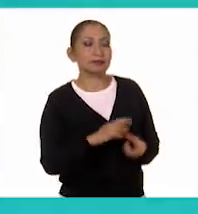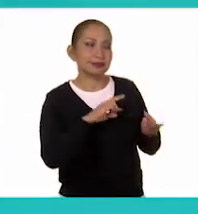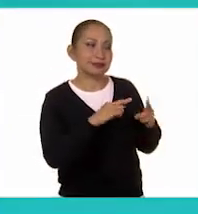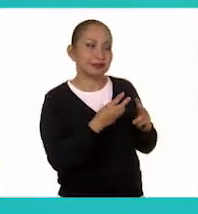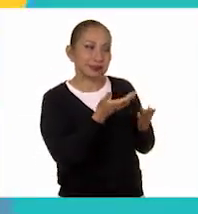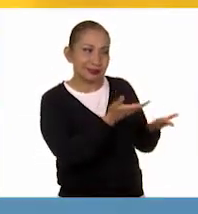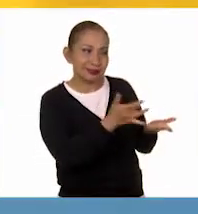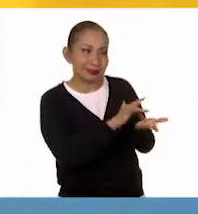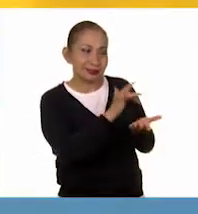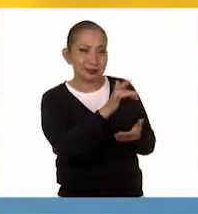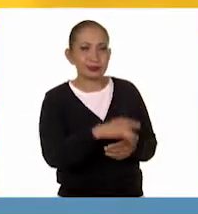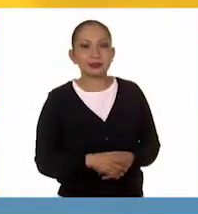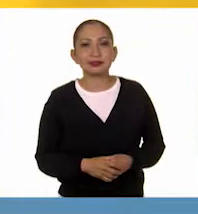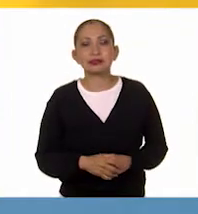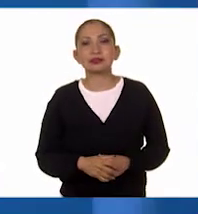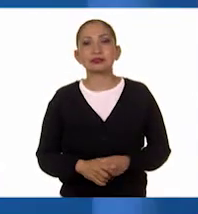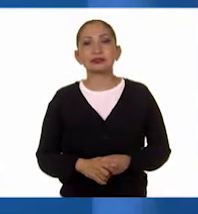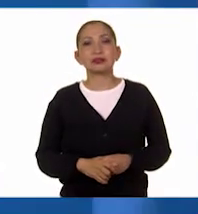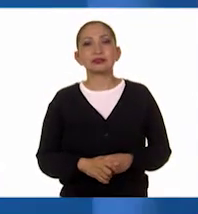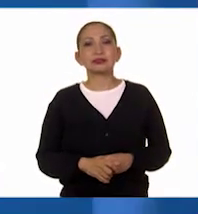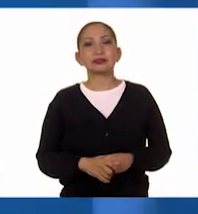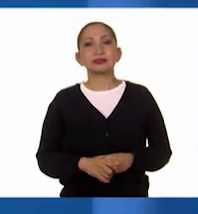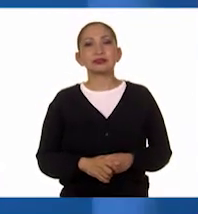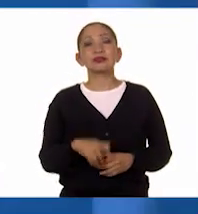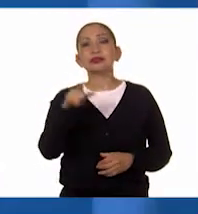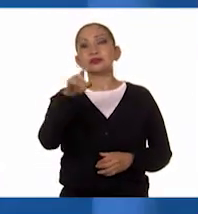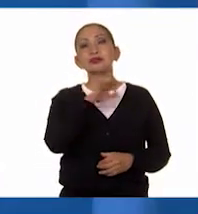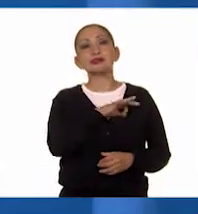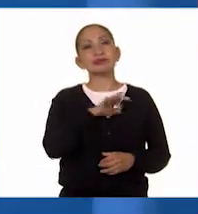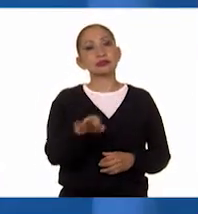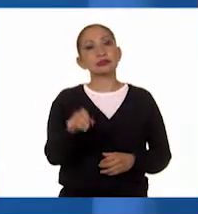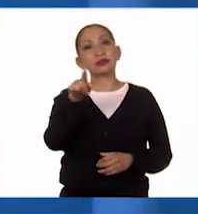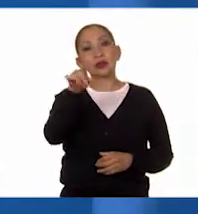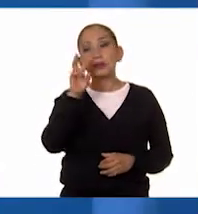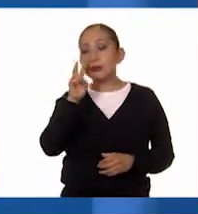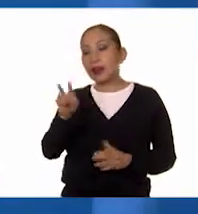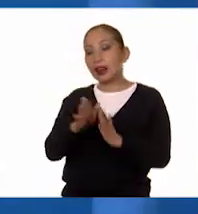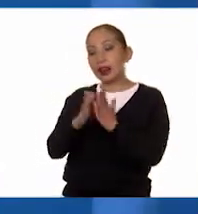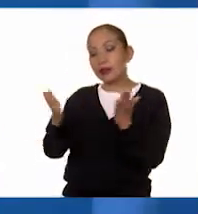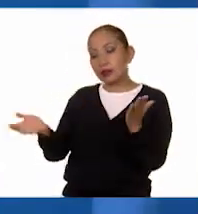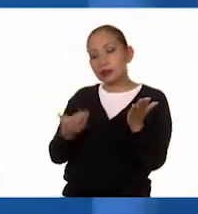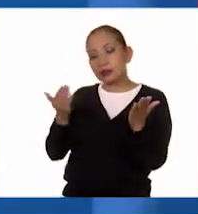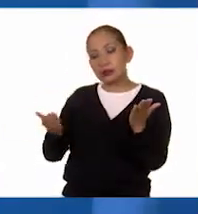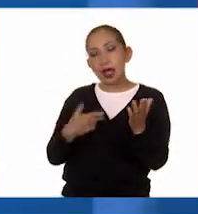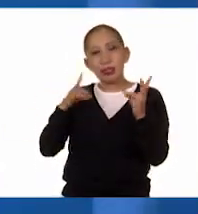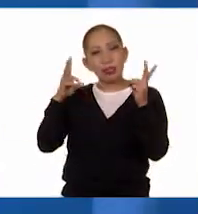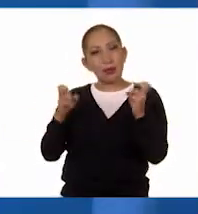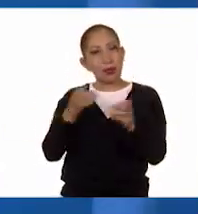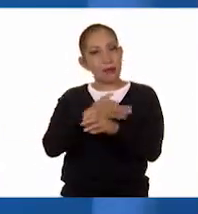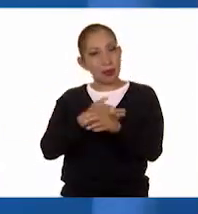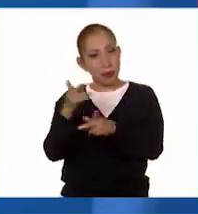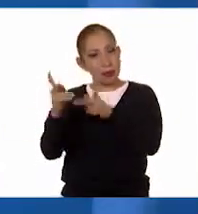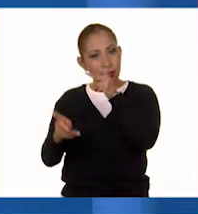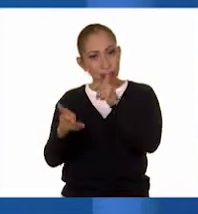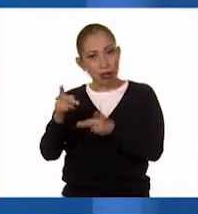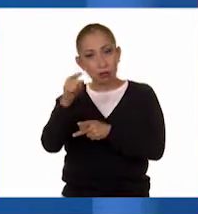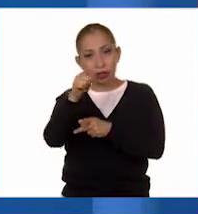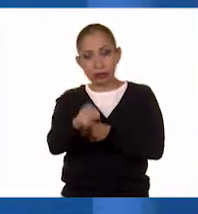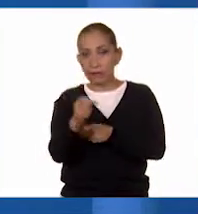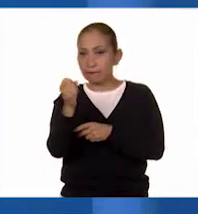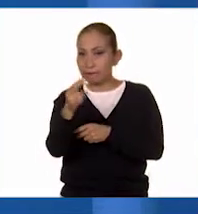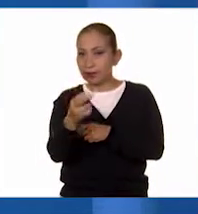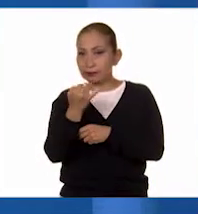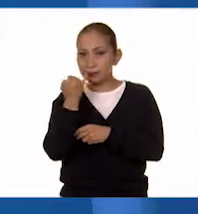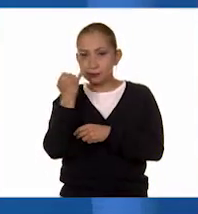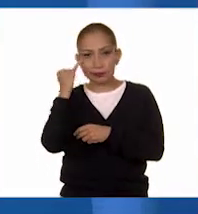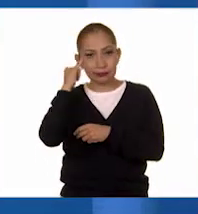contrario, María, gracias a ti. Si te es posible, consulta otros libros y comenta el tema de hoy con tu familia. Si tienes la fortuna de